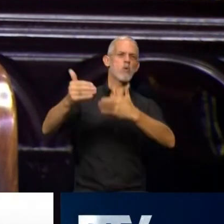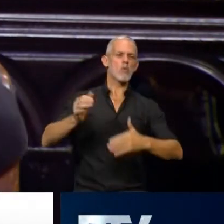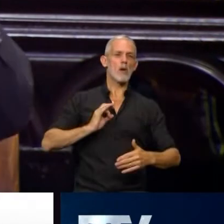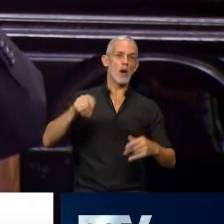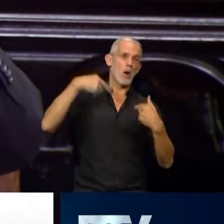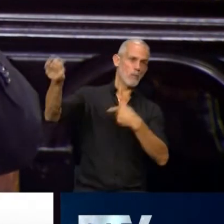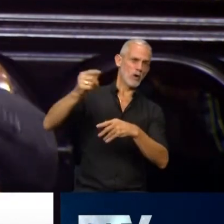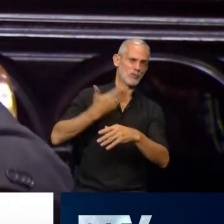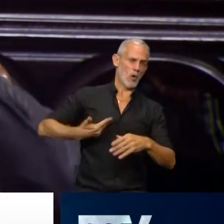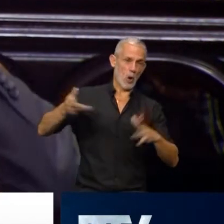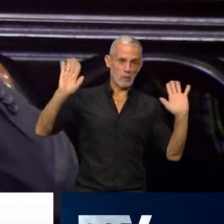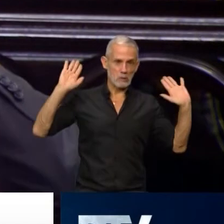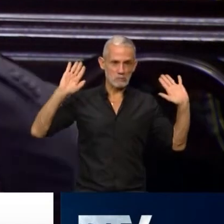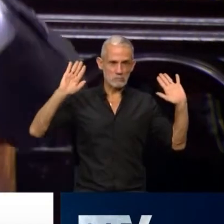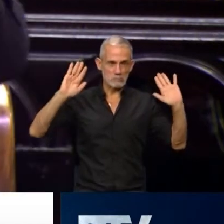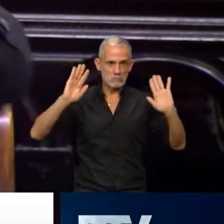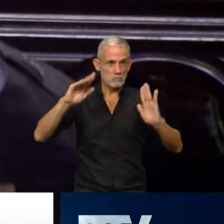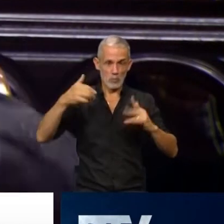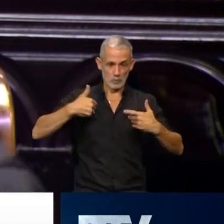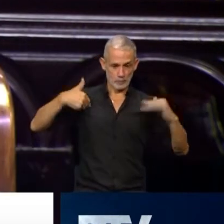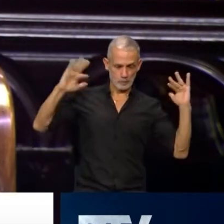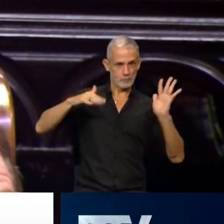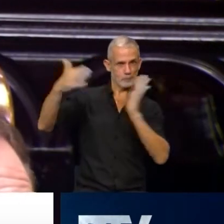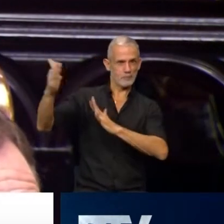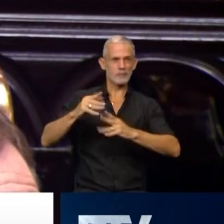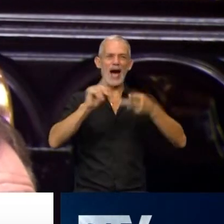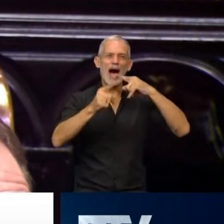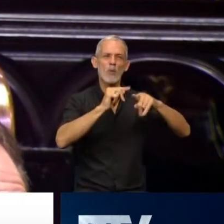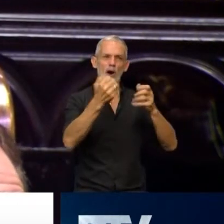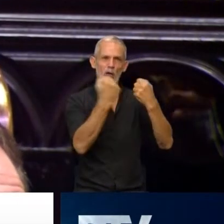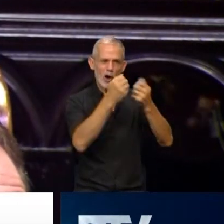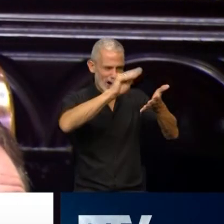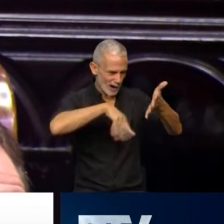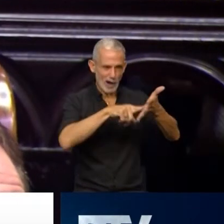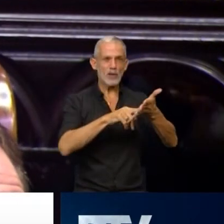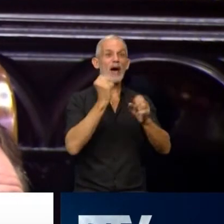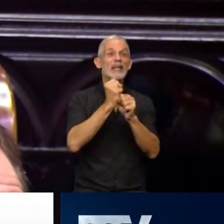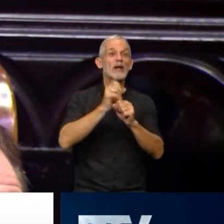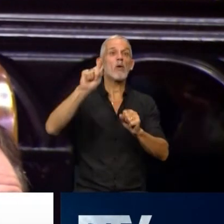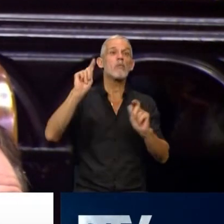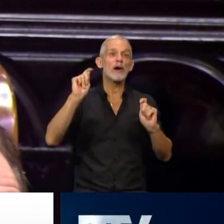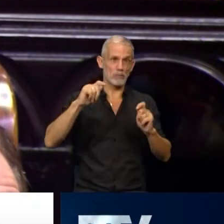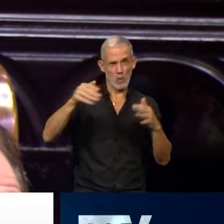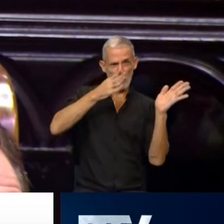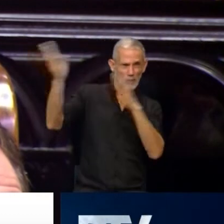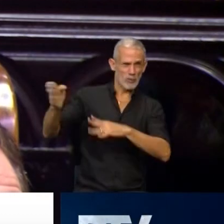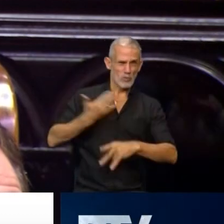gobierno, las pone como paper de trabajo en el acuerdo con el Fondo Monetario Internacional y deja toda la tarea pendiente al próximo